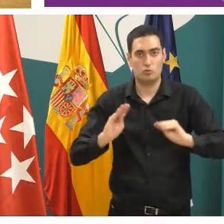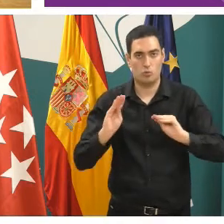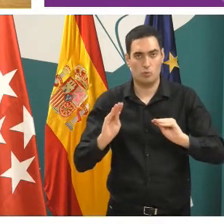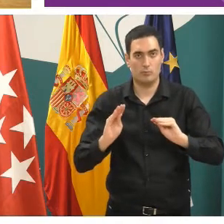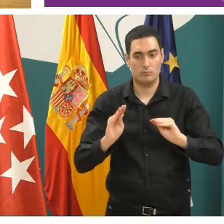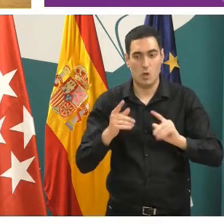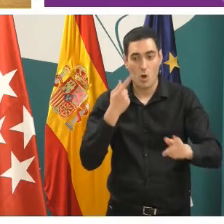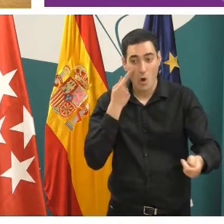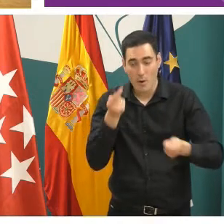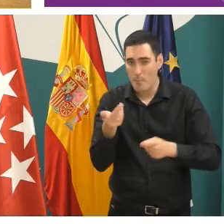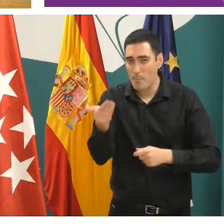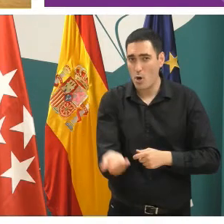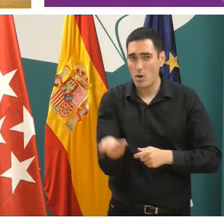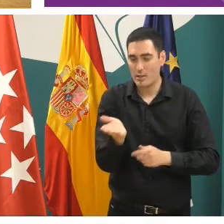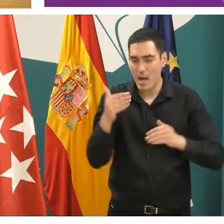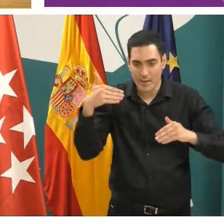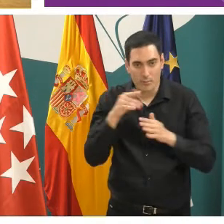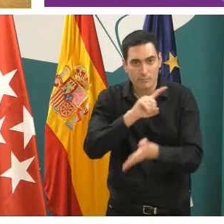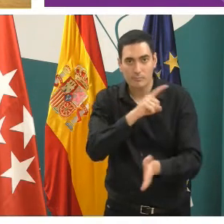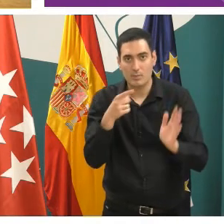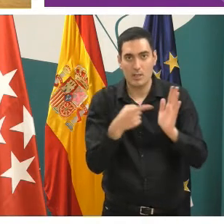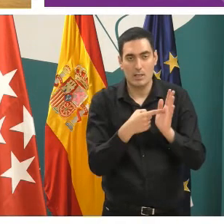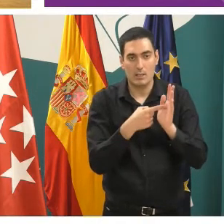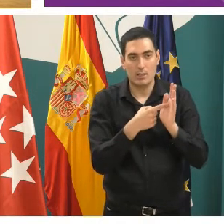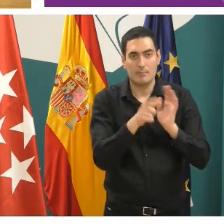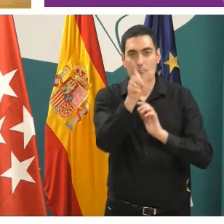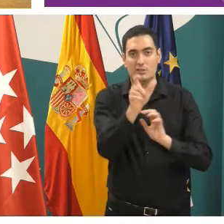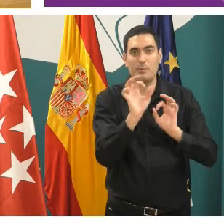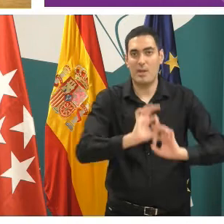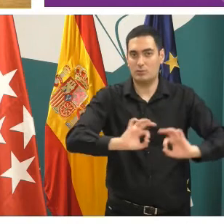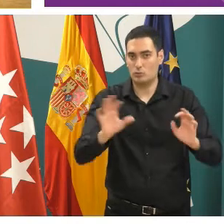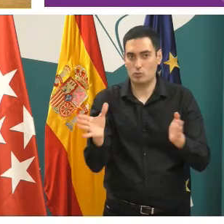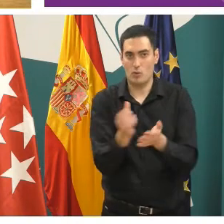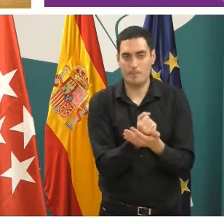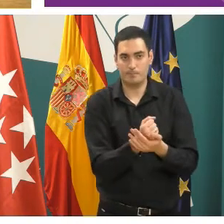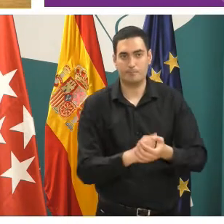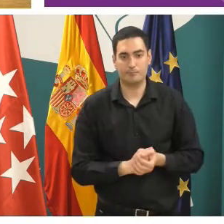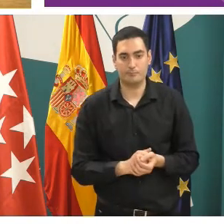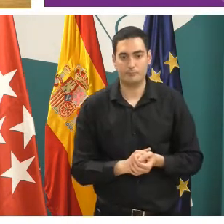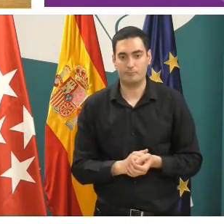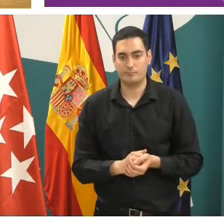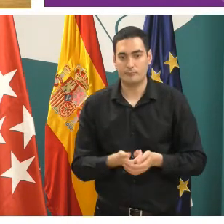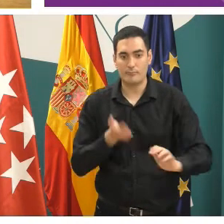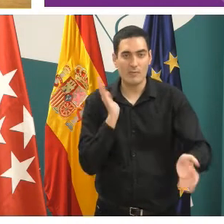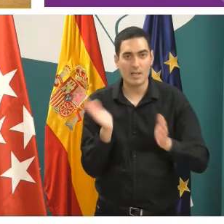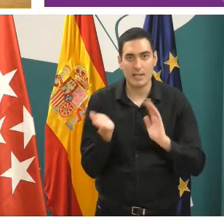es importantísima, da una atención integral entre todos los especialistas. Terapias, trabajar líneas